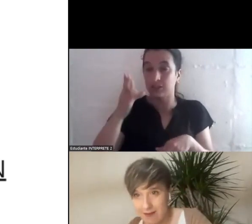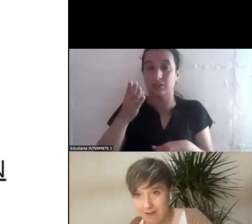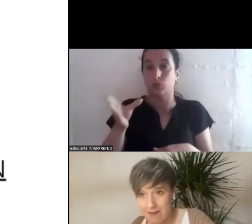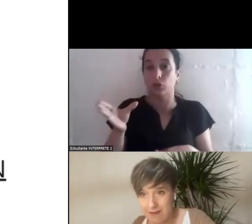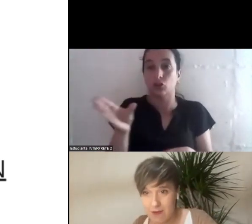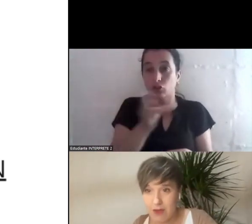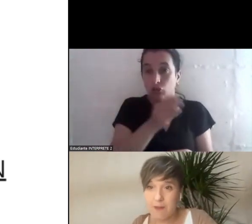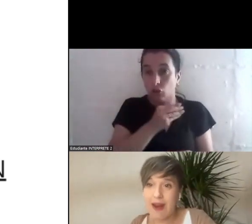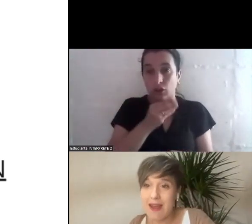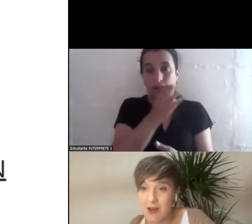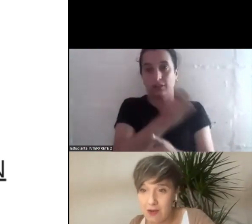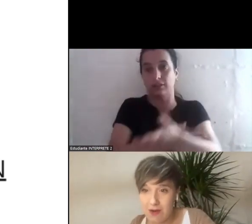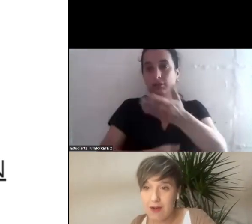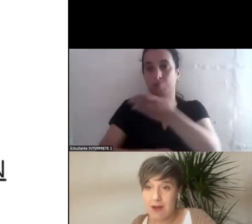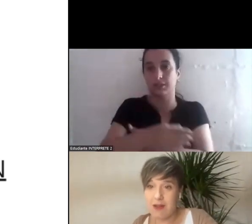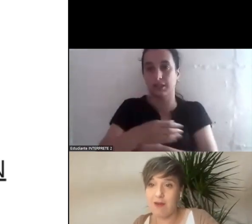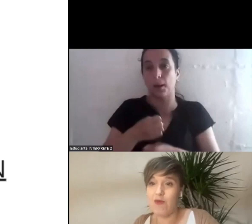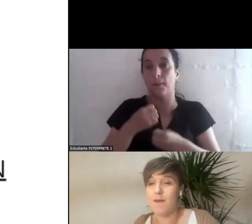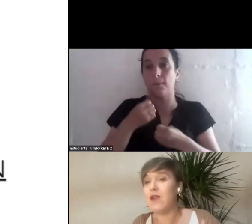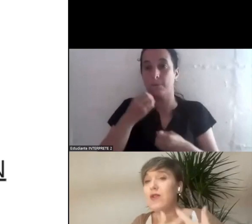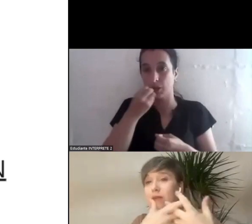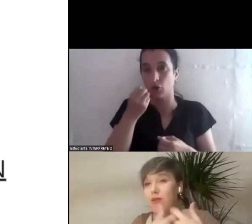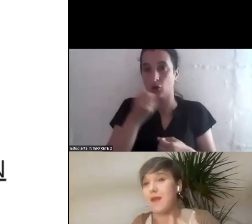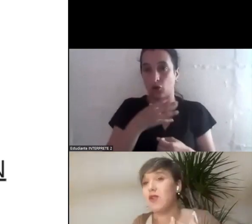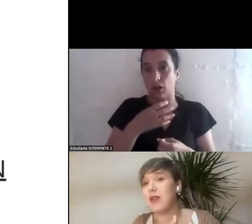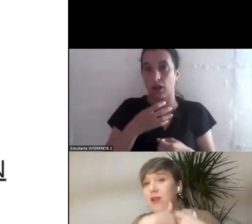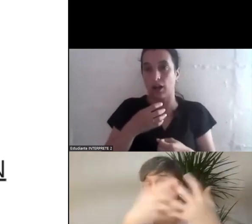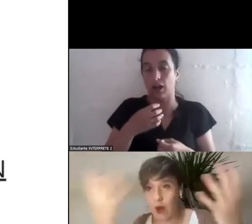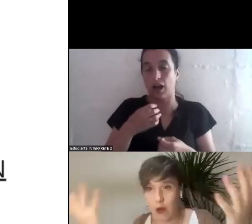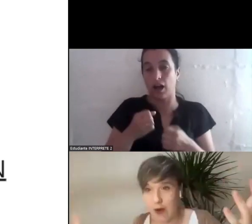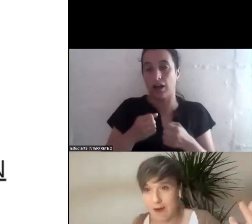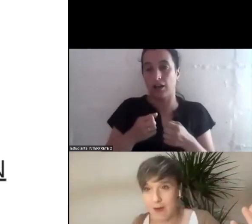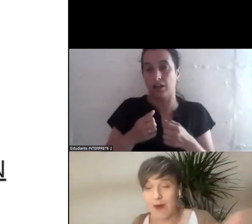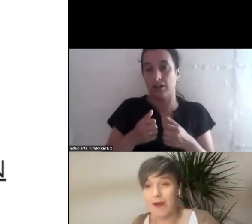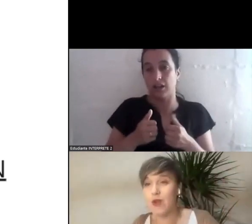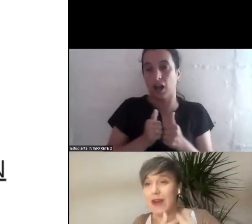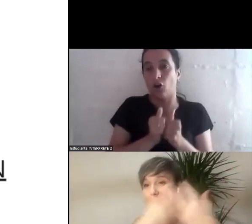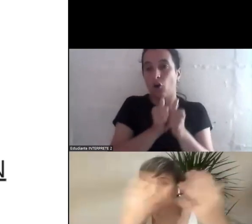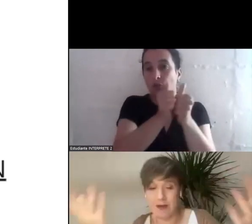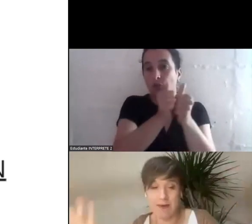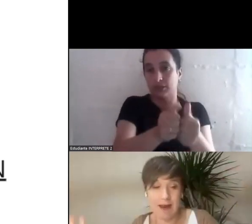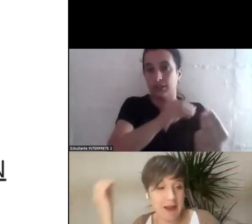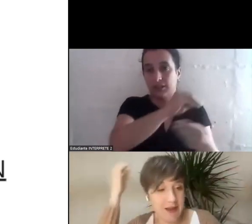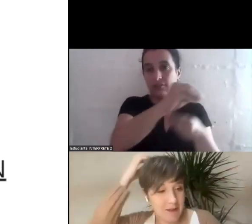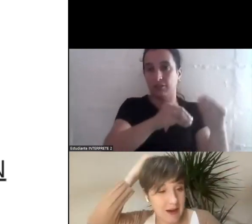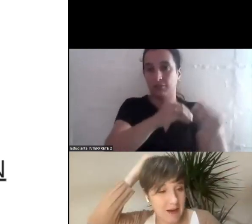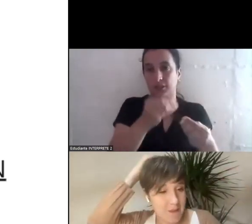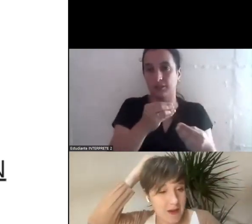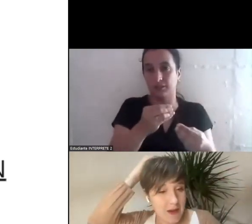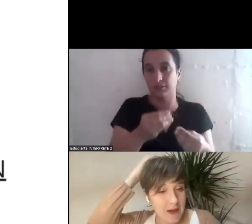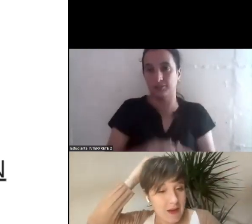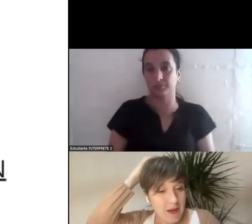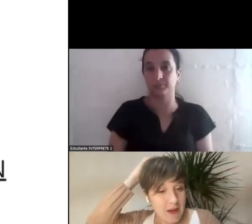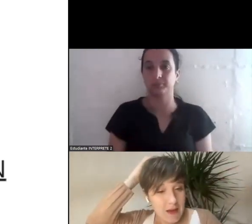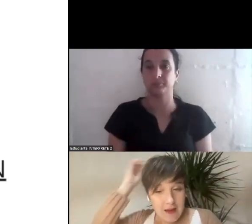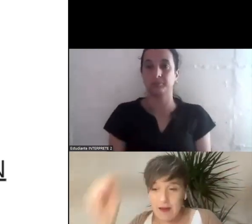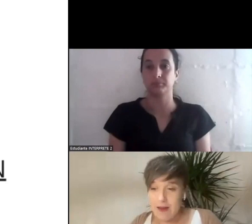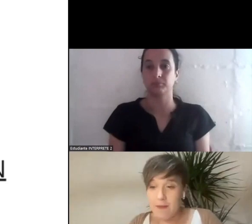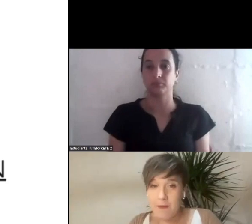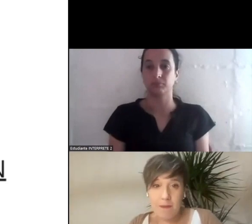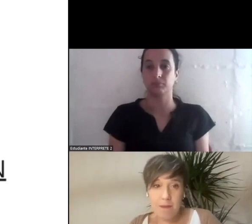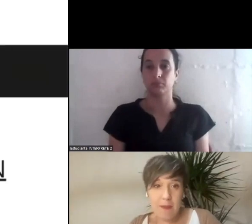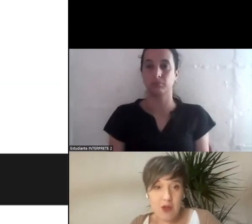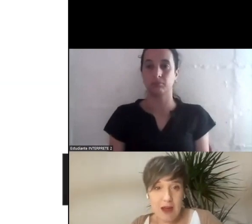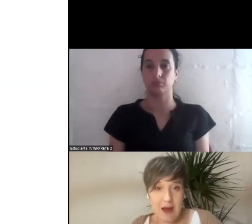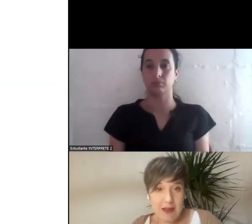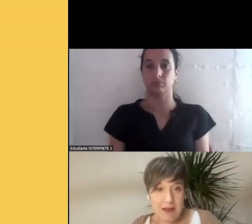todas. Entonces, para eso debemos formarnos en todo lo habido y por haber, en todas las posibilidades, ¿vale?